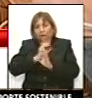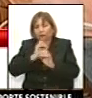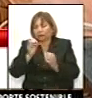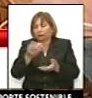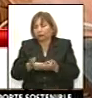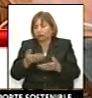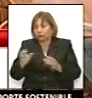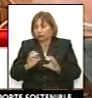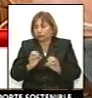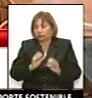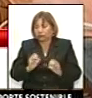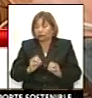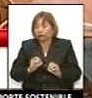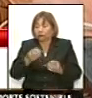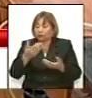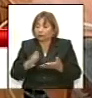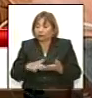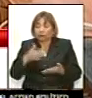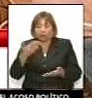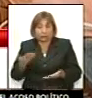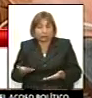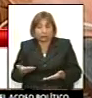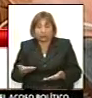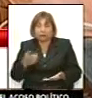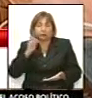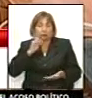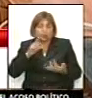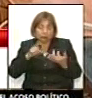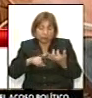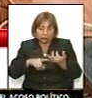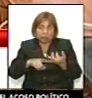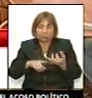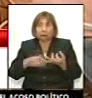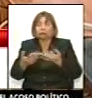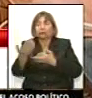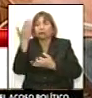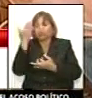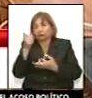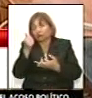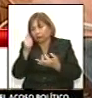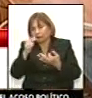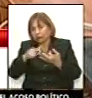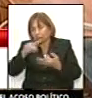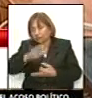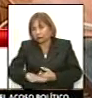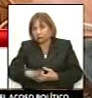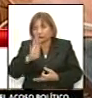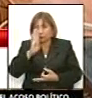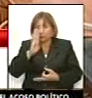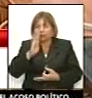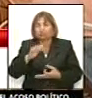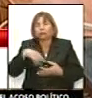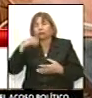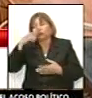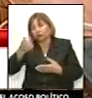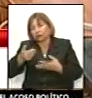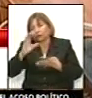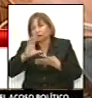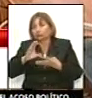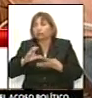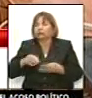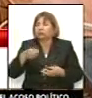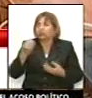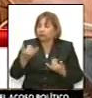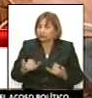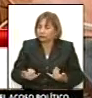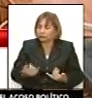hechos. Si existe, ¿por qué mintió? ¿Por qué dijo en la mañana A? ¿Por qué en la tarde dijo B? ¿Por qué al día siguiente dice C? ¿Y por